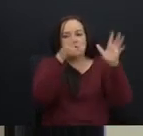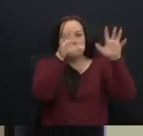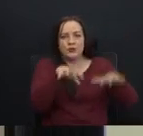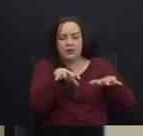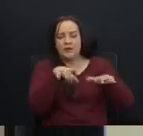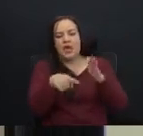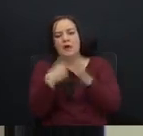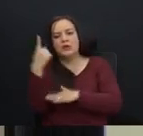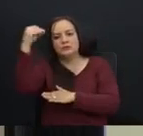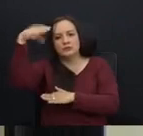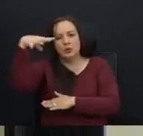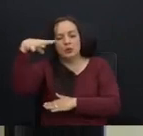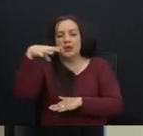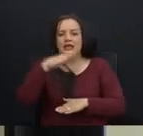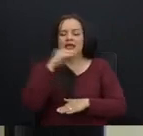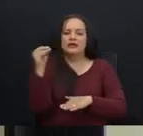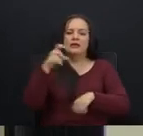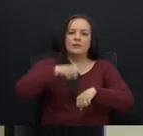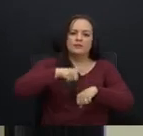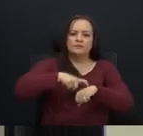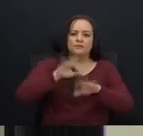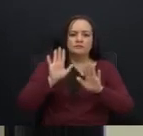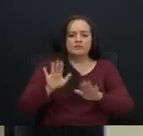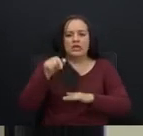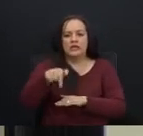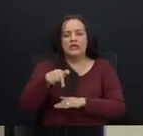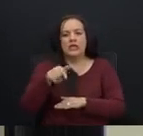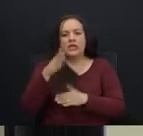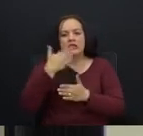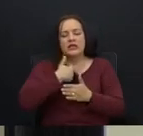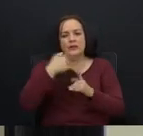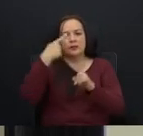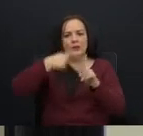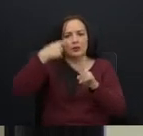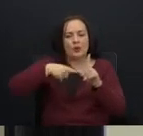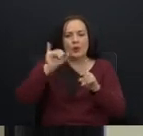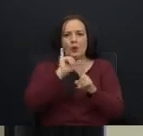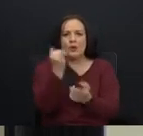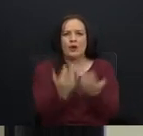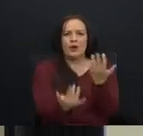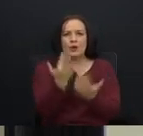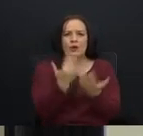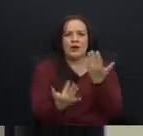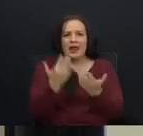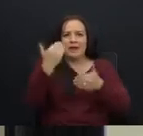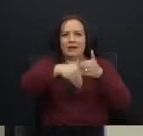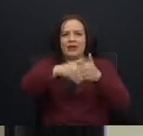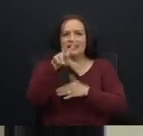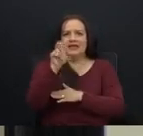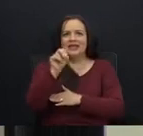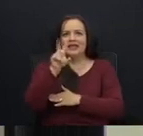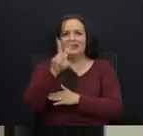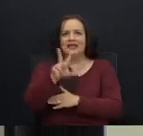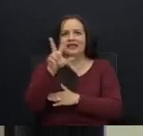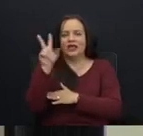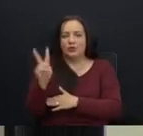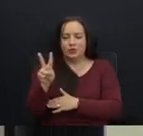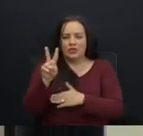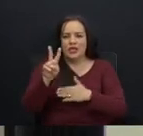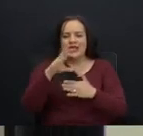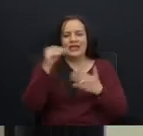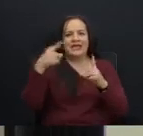hace sol. De repente tenemos aquellas temperaturas que son como para hornear pan de 30, 32 grados y las personas